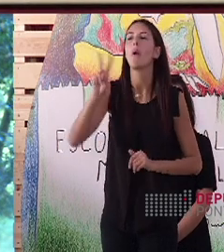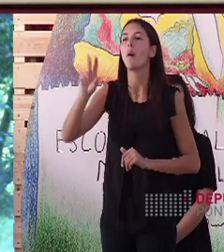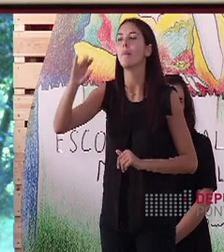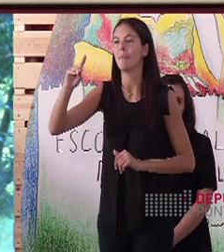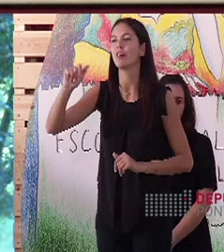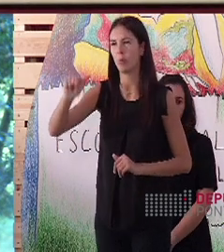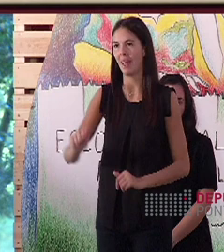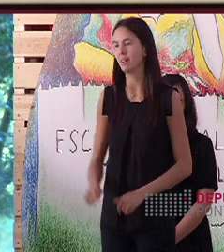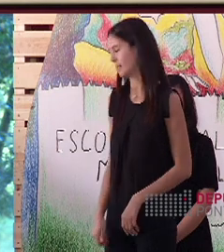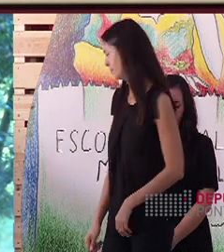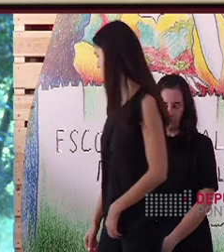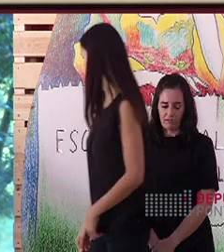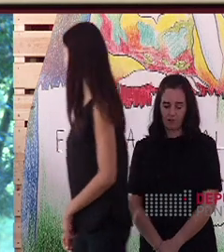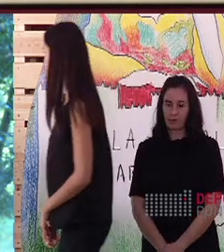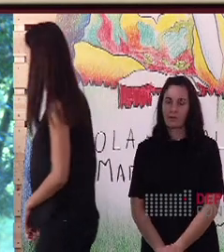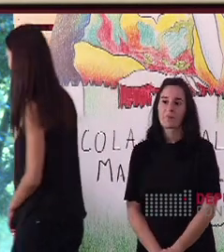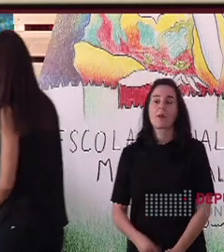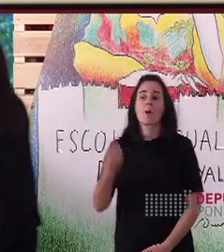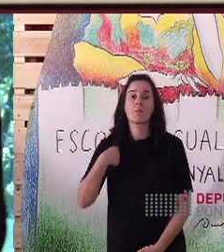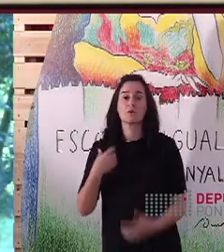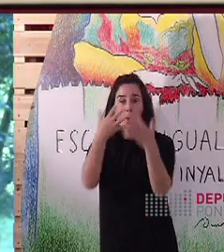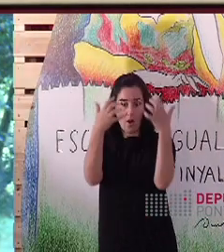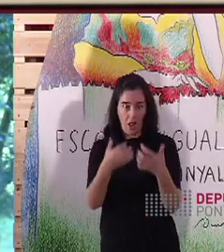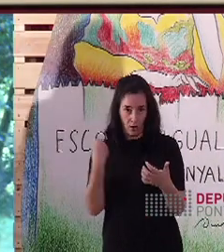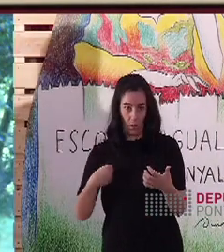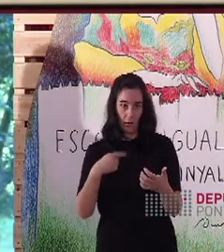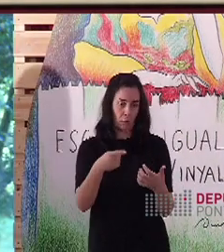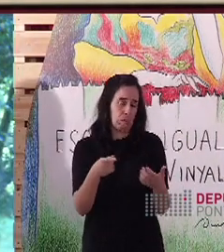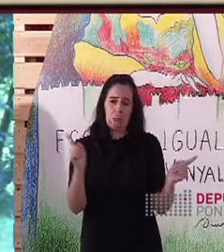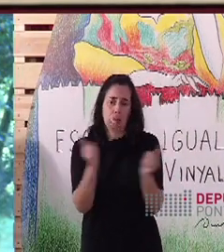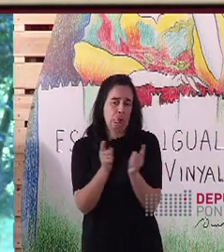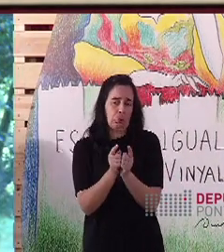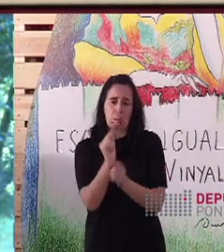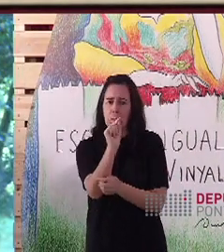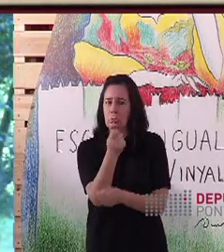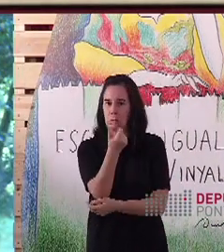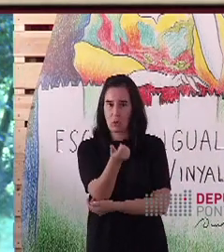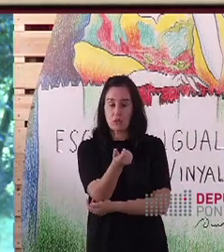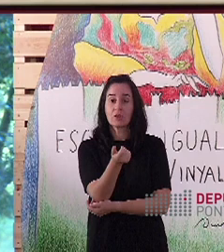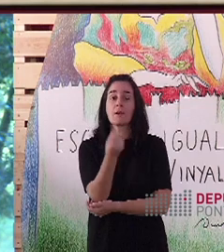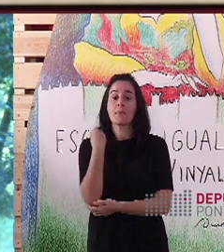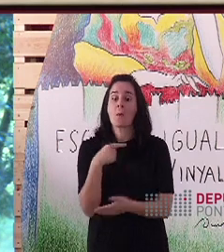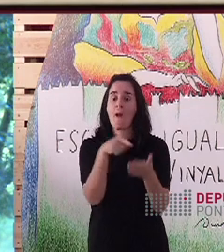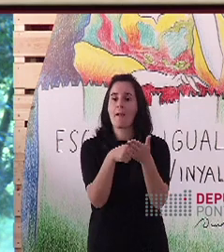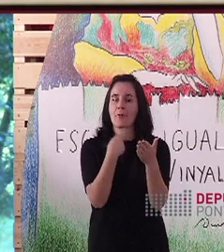Vidal, Nacho Vidal. Es un relato pornográfico de muy poquitos minutos en el cual